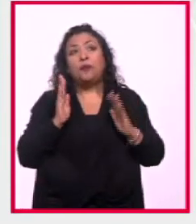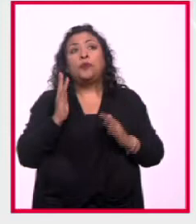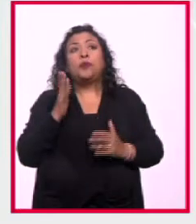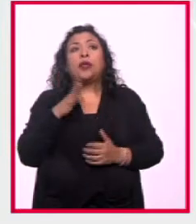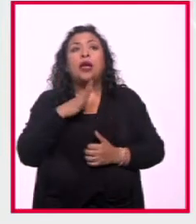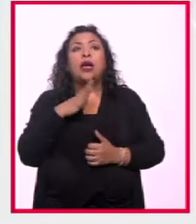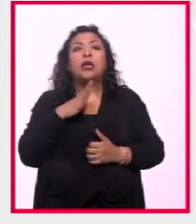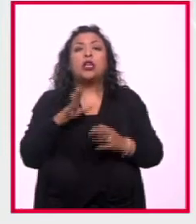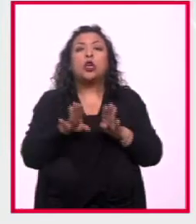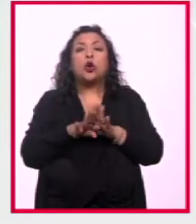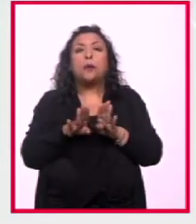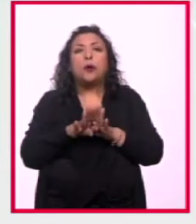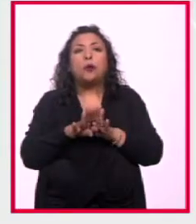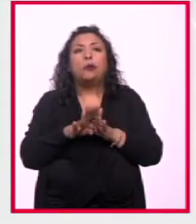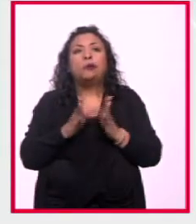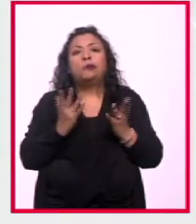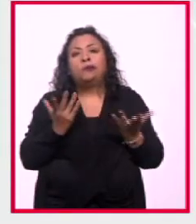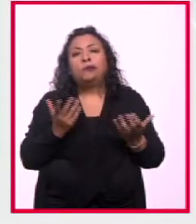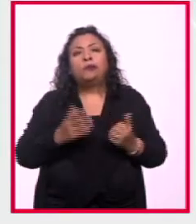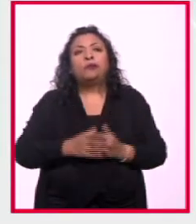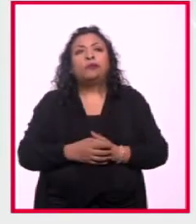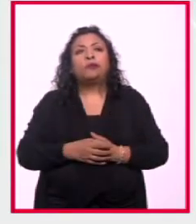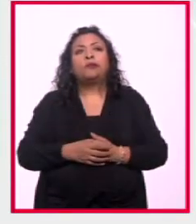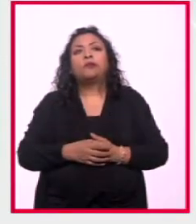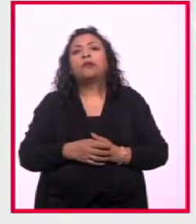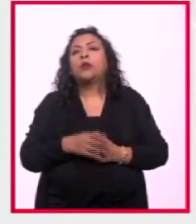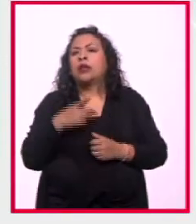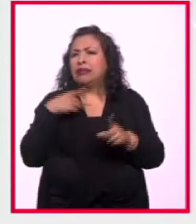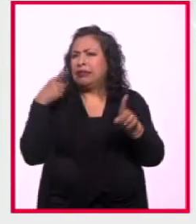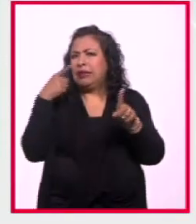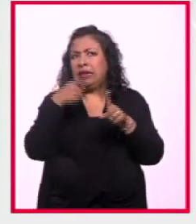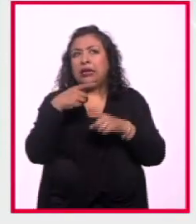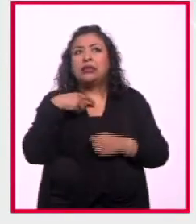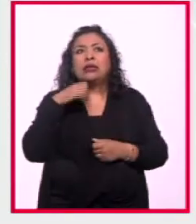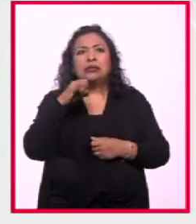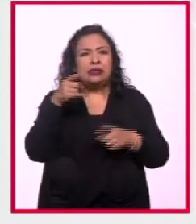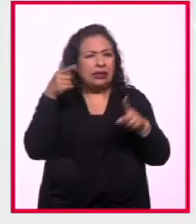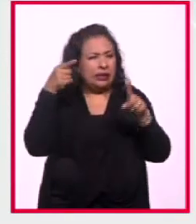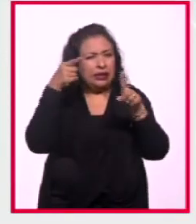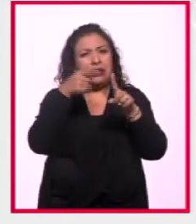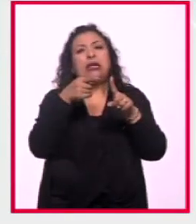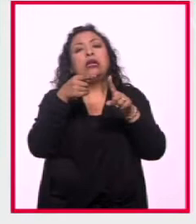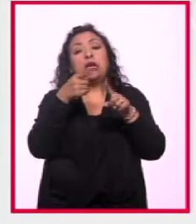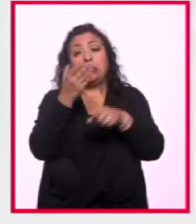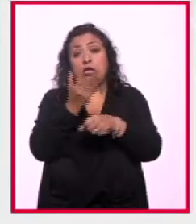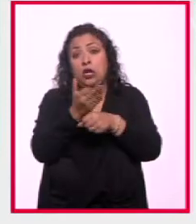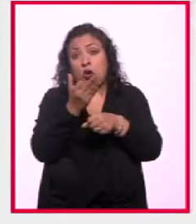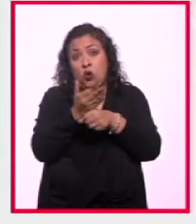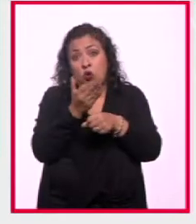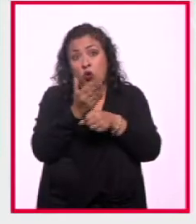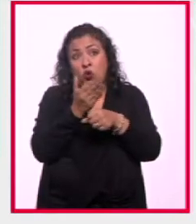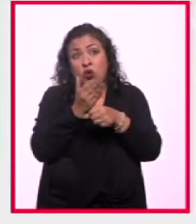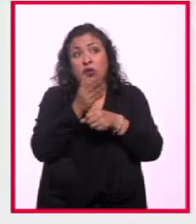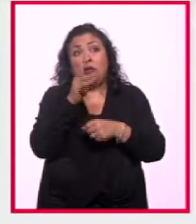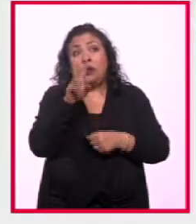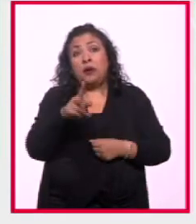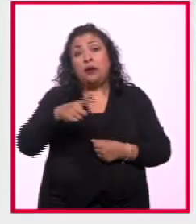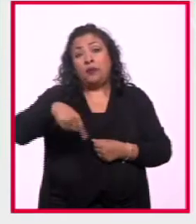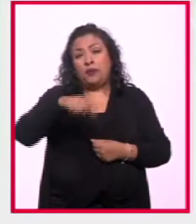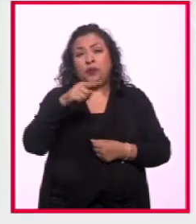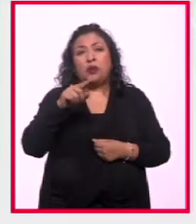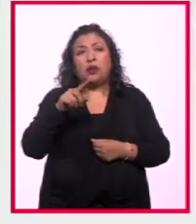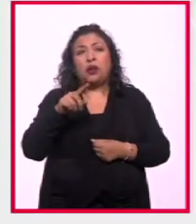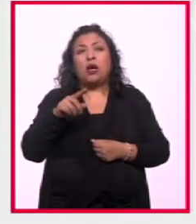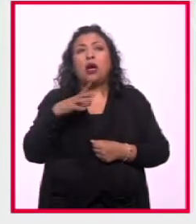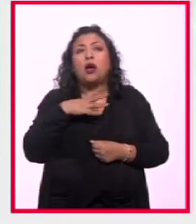especie de digamos democracia directa una democracia directa que ahorita una parte de ella se identifica